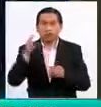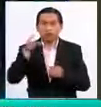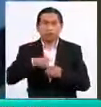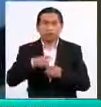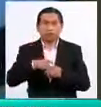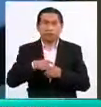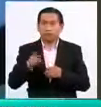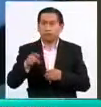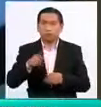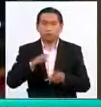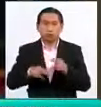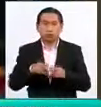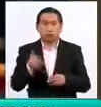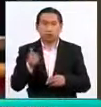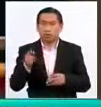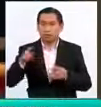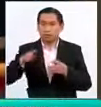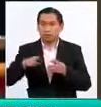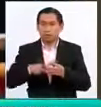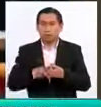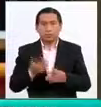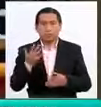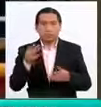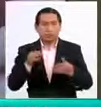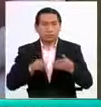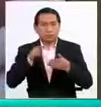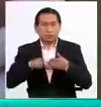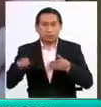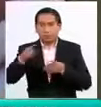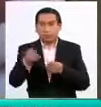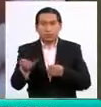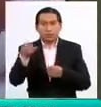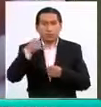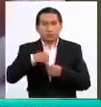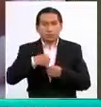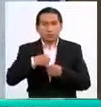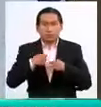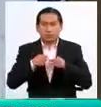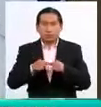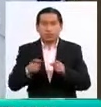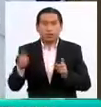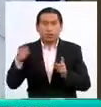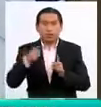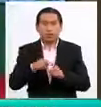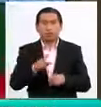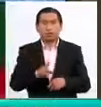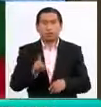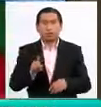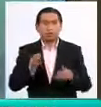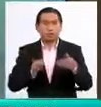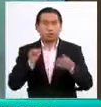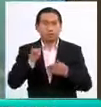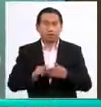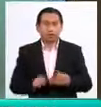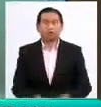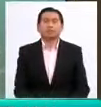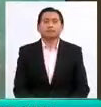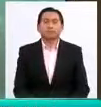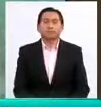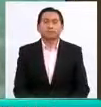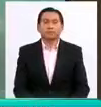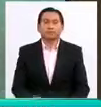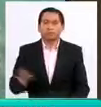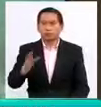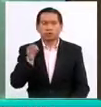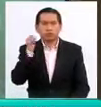participando en la décima versión que inicia este 5 de marzo con las inscripciones que durarán hasta el 31 de mayo. Se